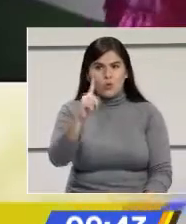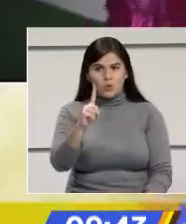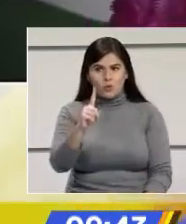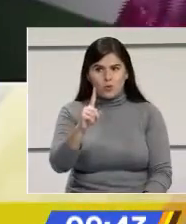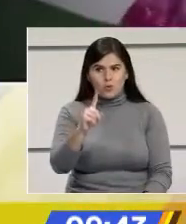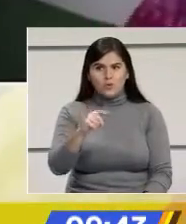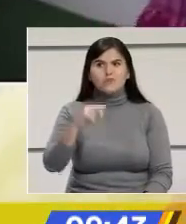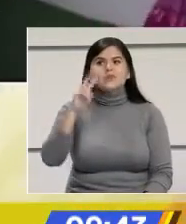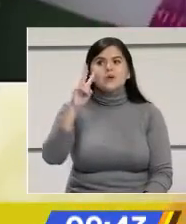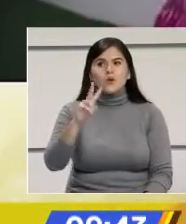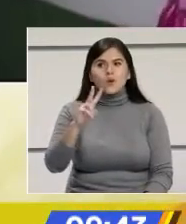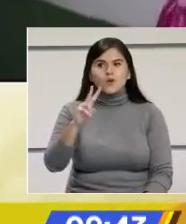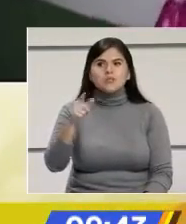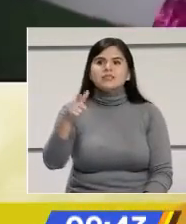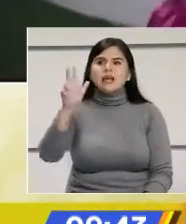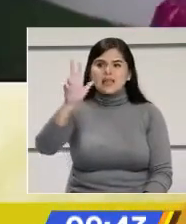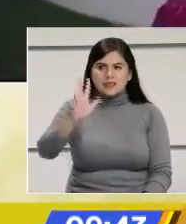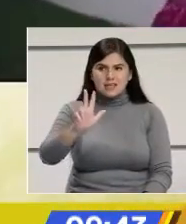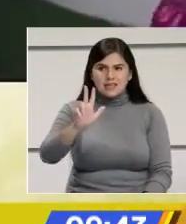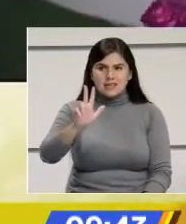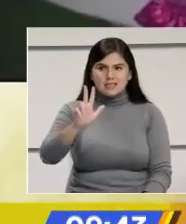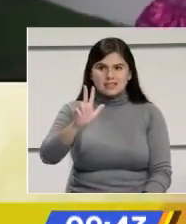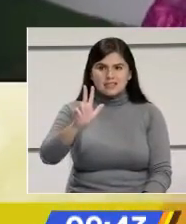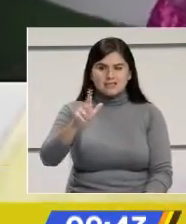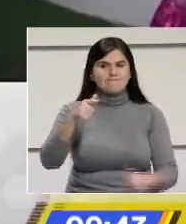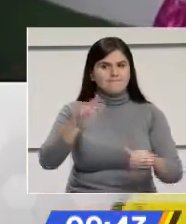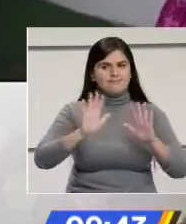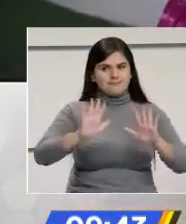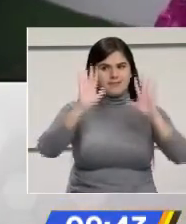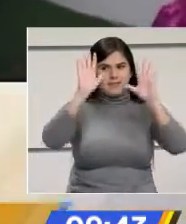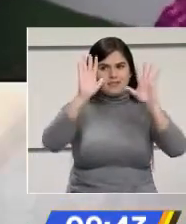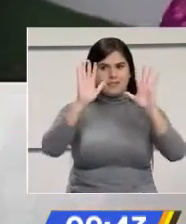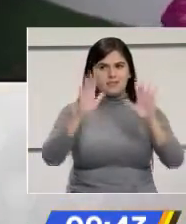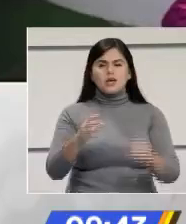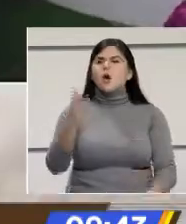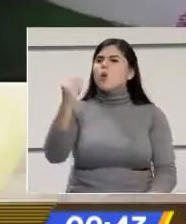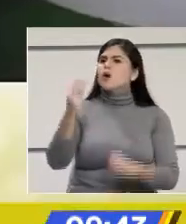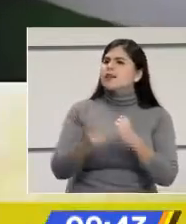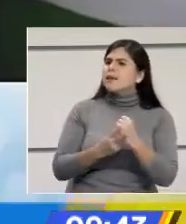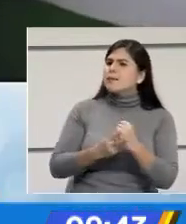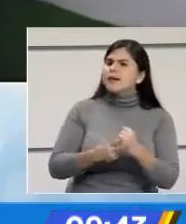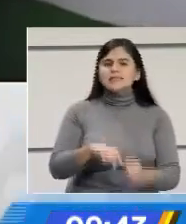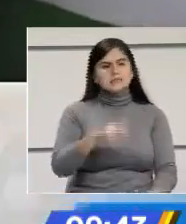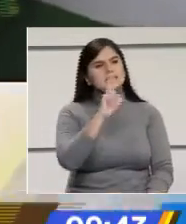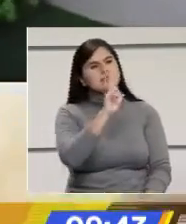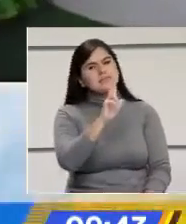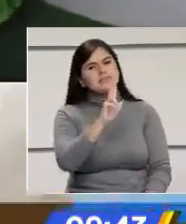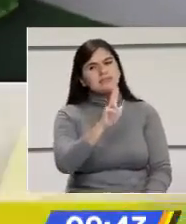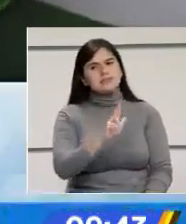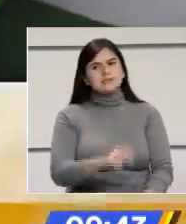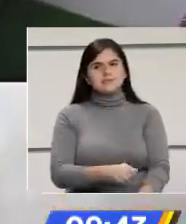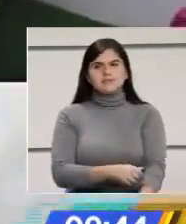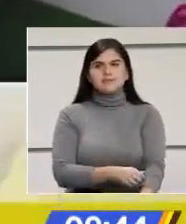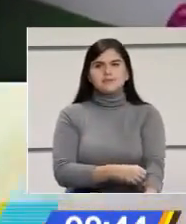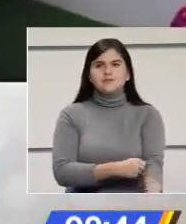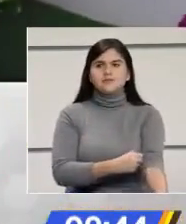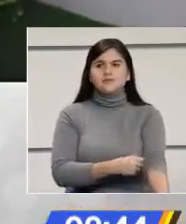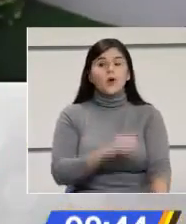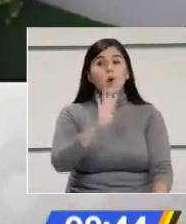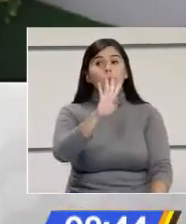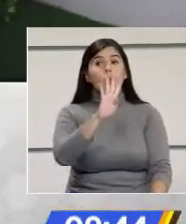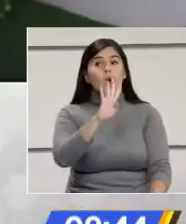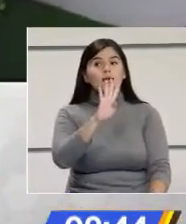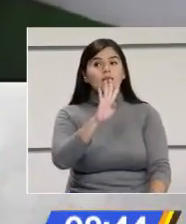dos, eso. Tres, excelente. ¿Cuántas veces? ¿Tres? Gabriel, me faltó cuatro,